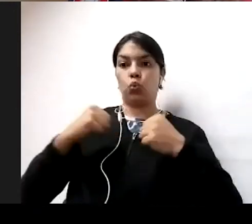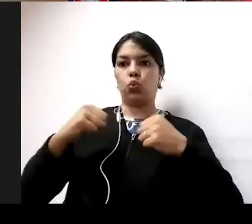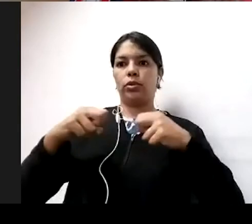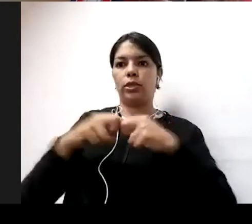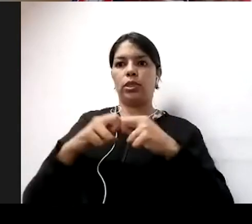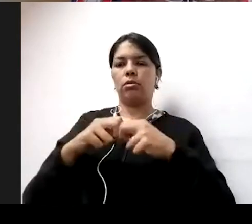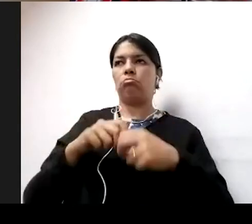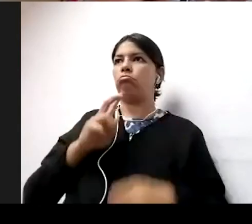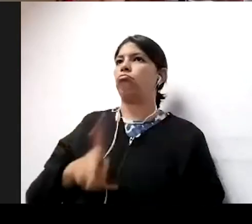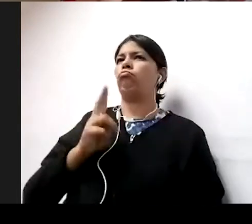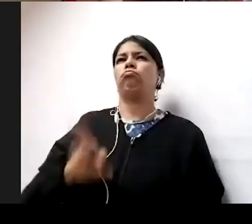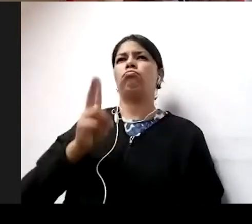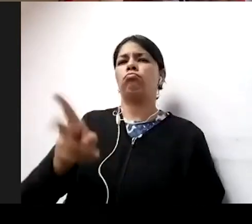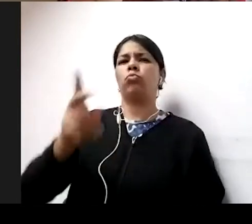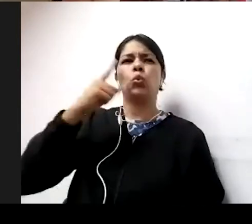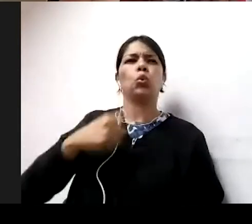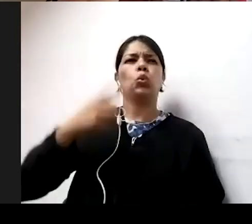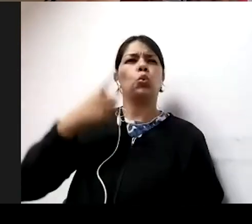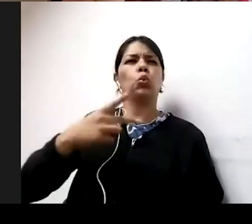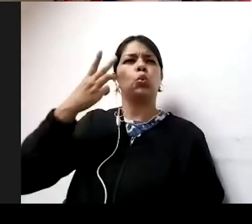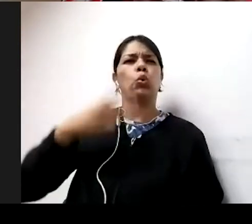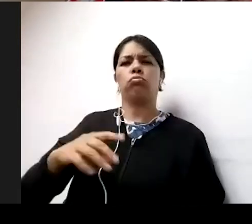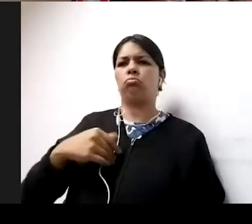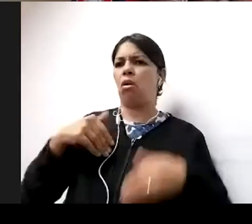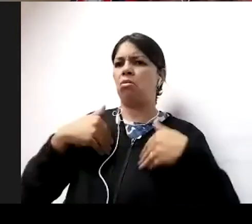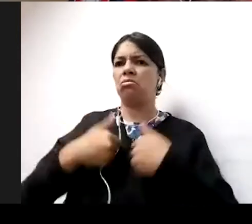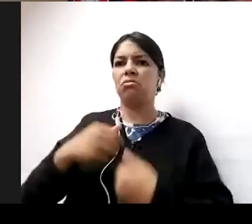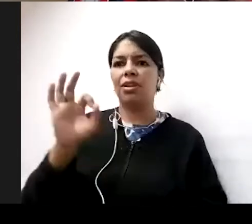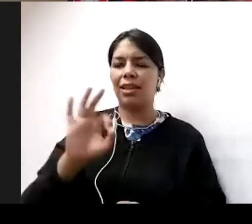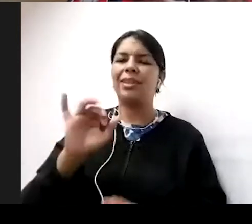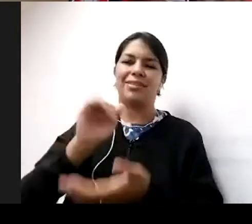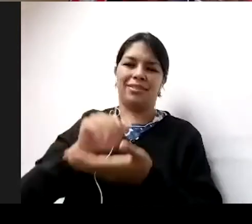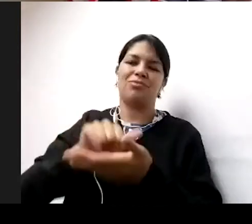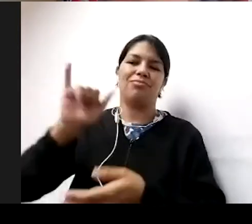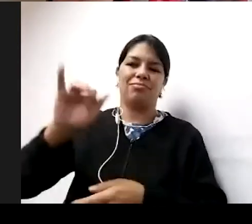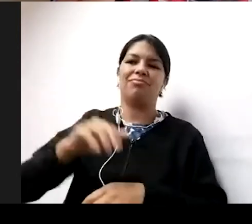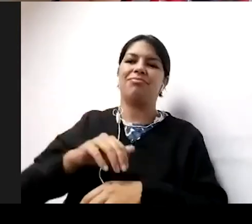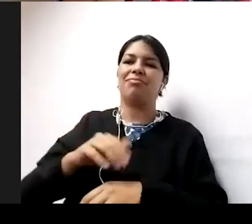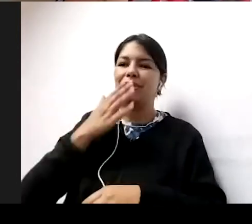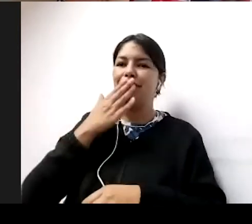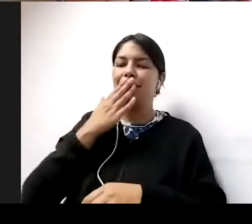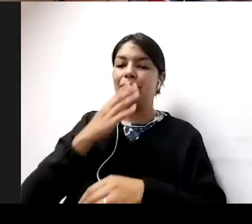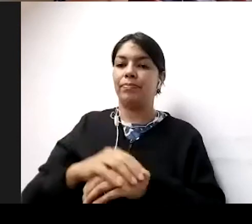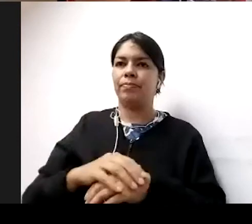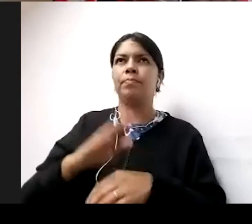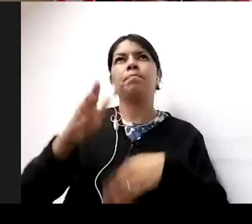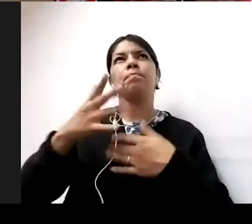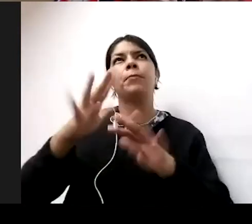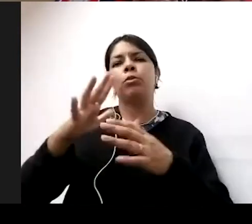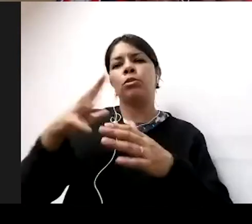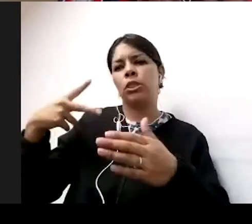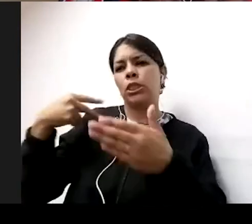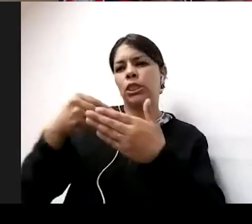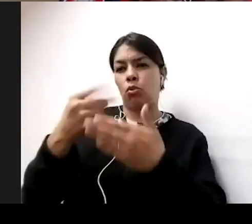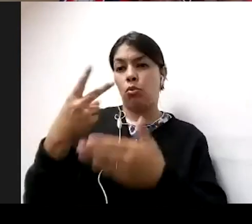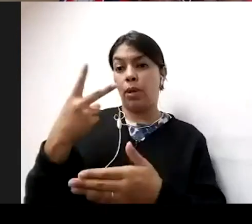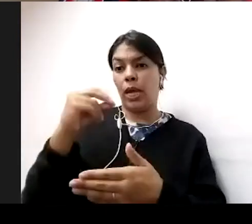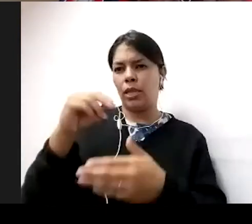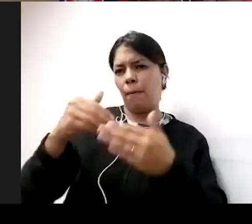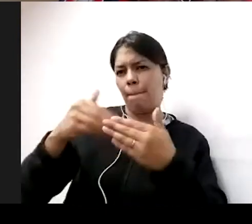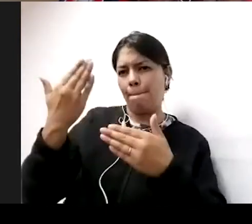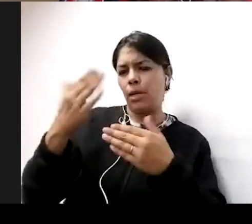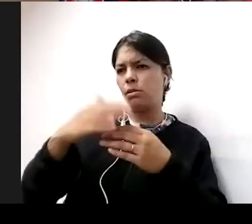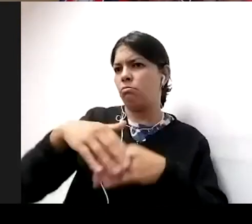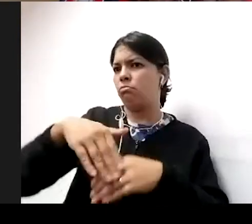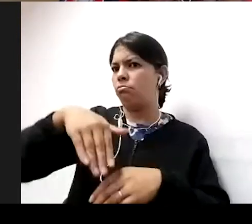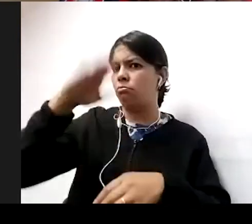Apareció a principios del siglo XX, la cocaína se convirtió como la sustancia más estimulante y más usada en tónicos